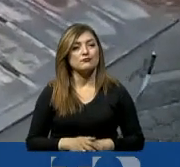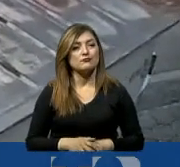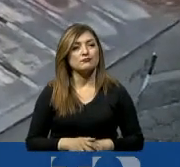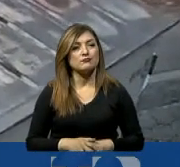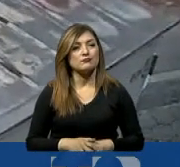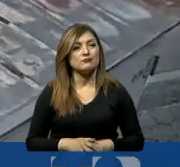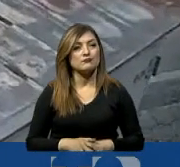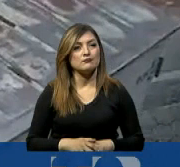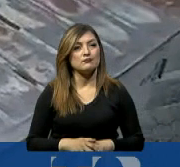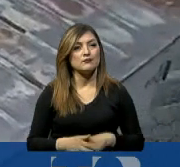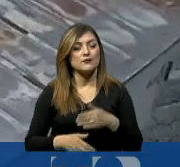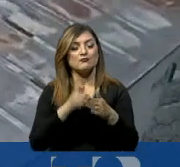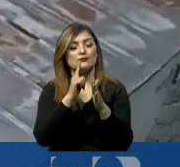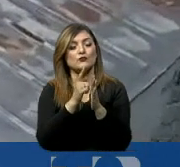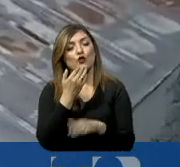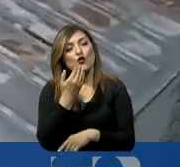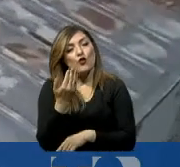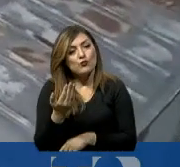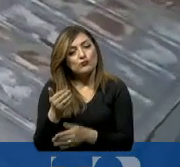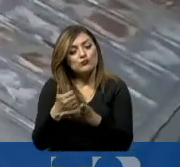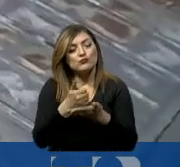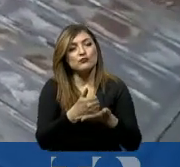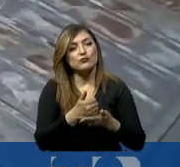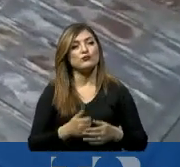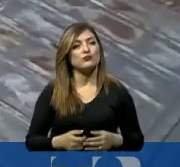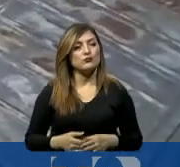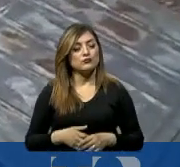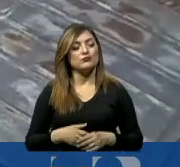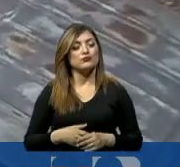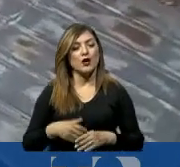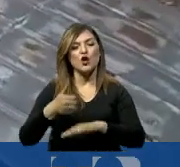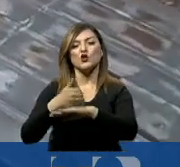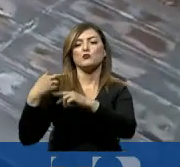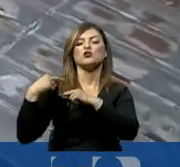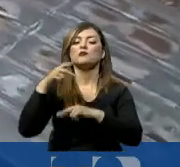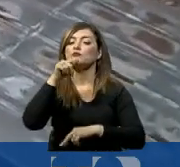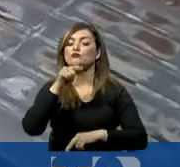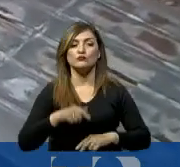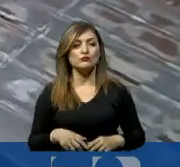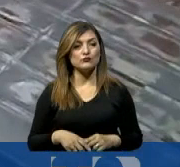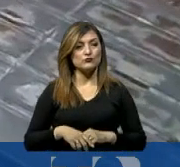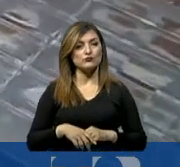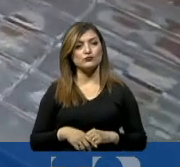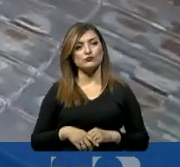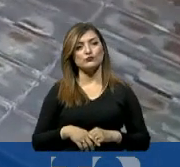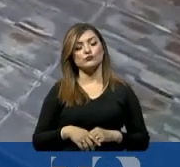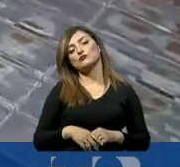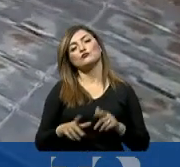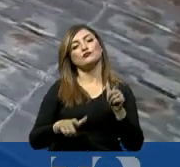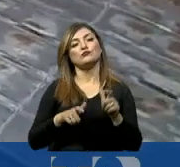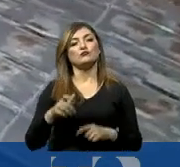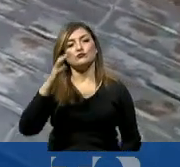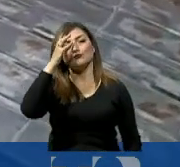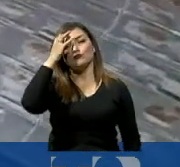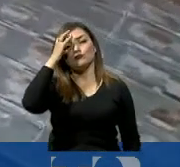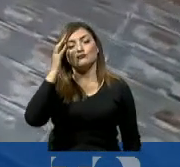cómo podemos proceder con la denuncia y que nos den una mano, no las autoridades que estén a cargo de este tema. En realidad los vecinos están